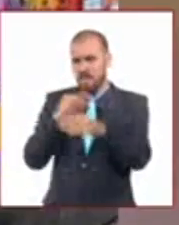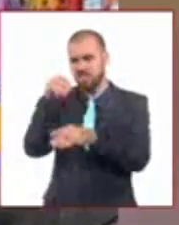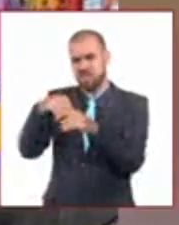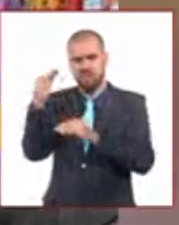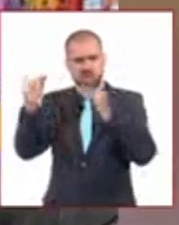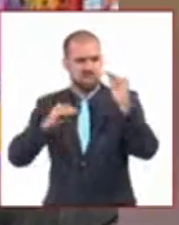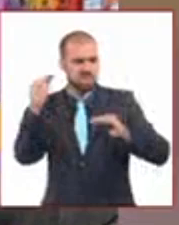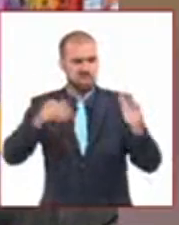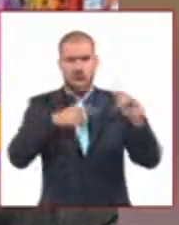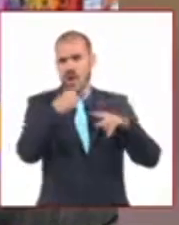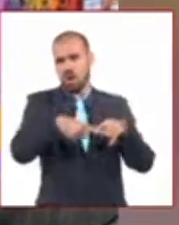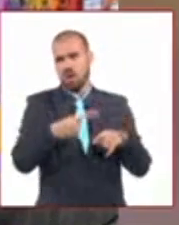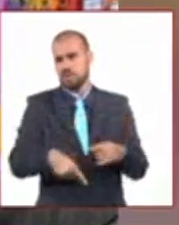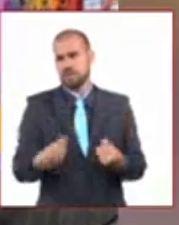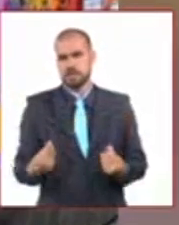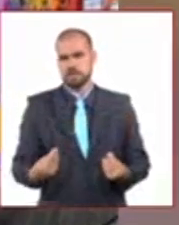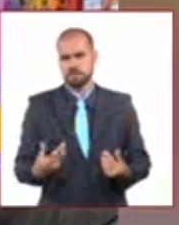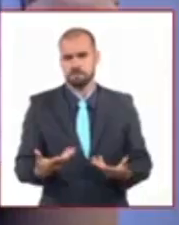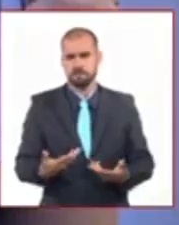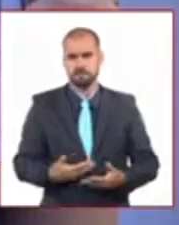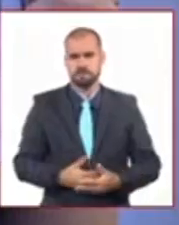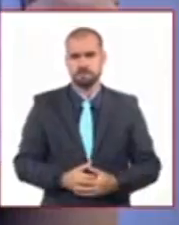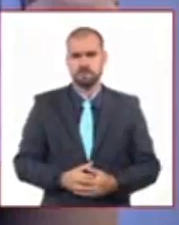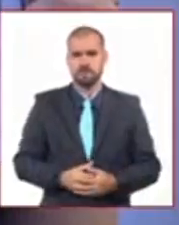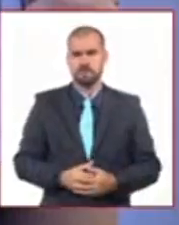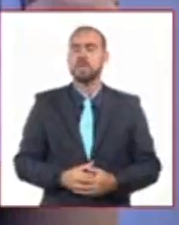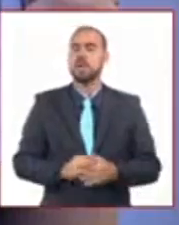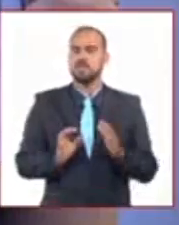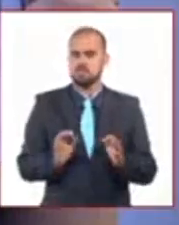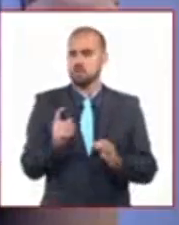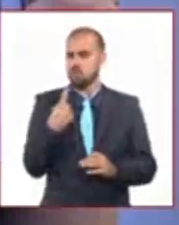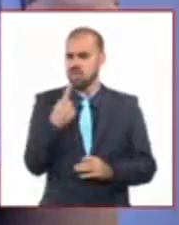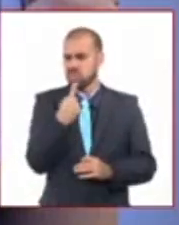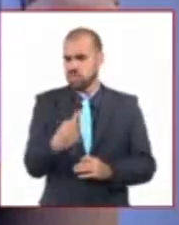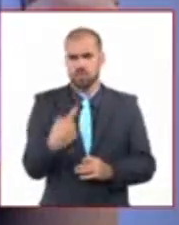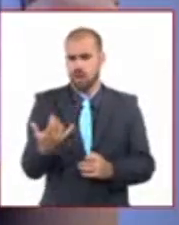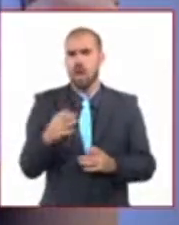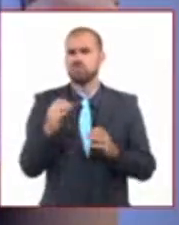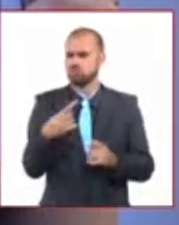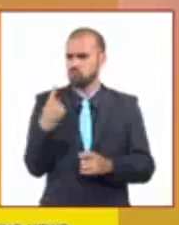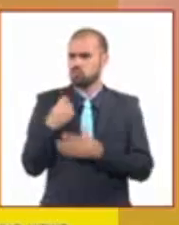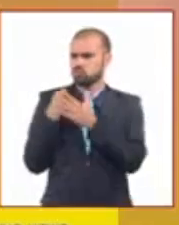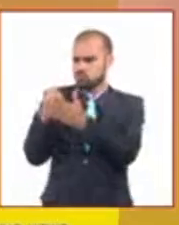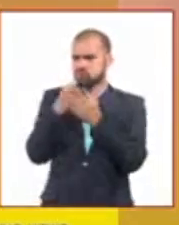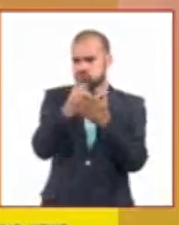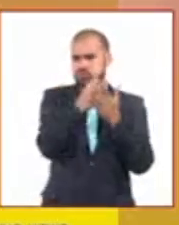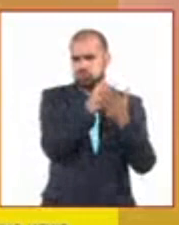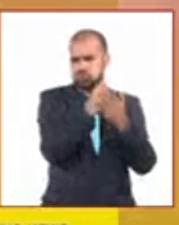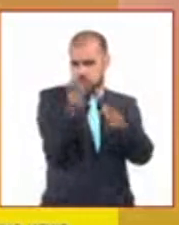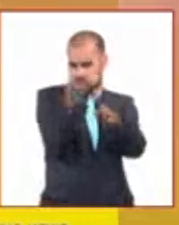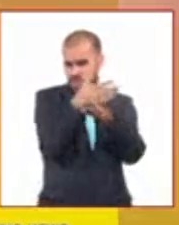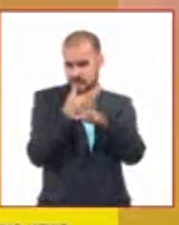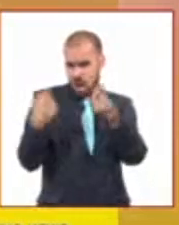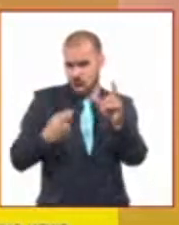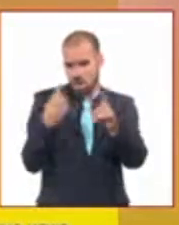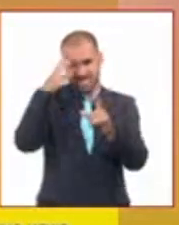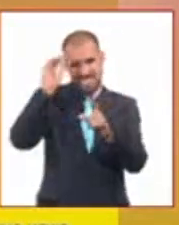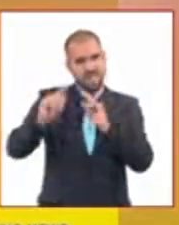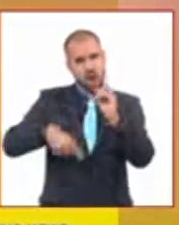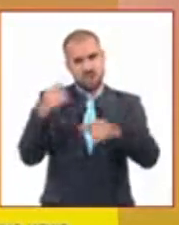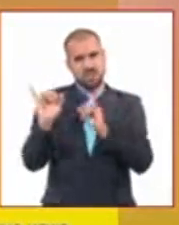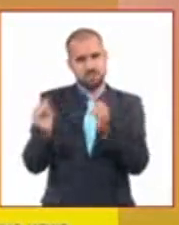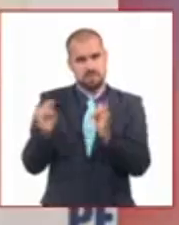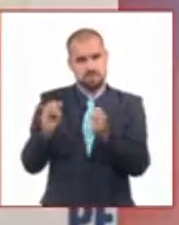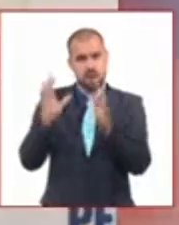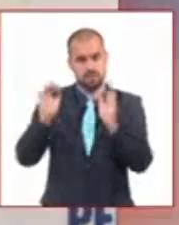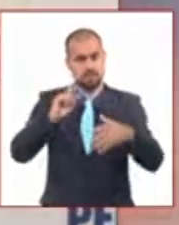en ese sentido queremos también declarar nuestra solidaridad con todas las luchas antiimperialistas que se deben dar a lo largo de la américa